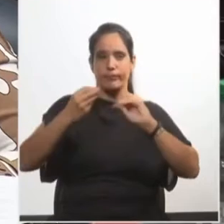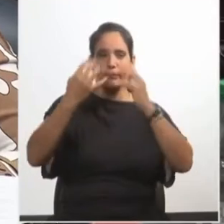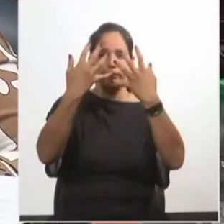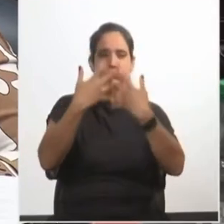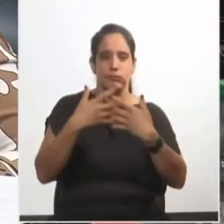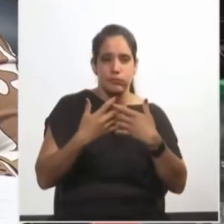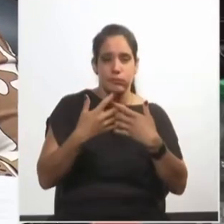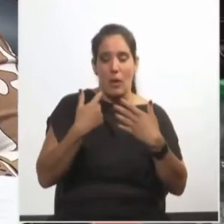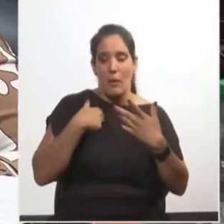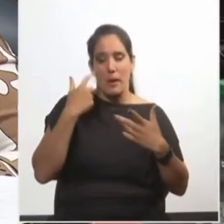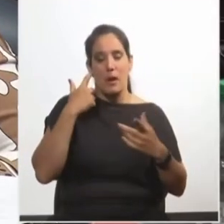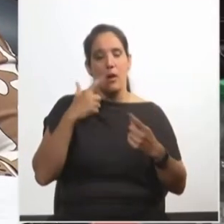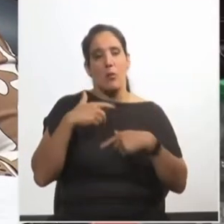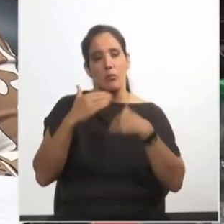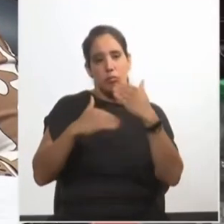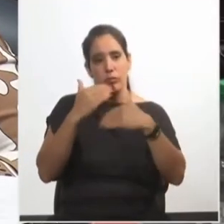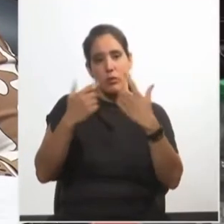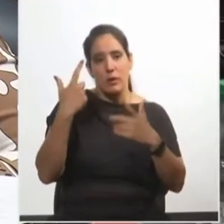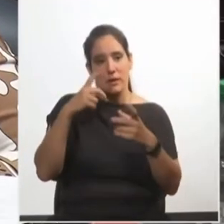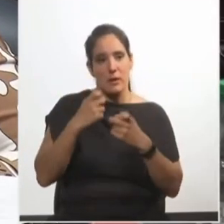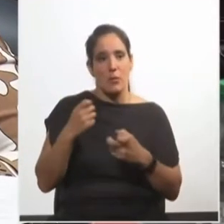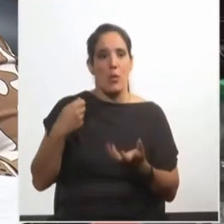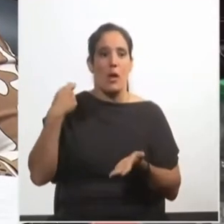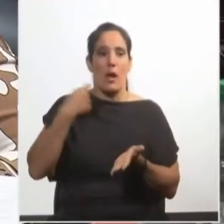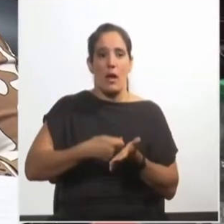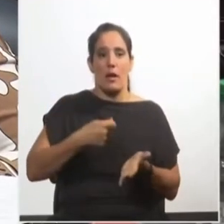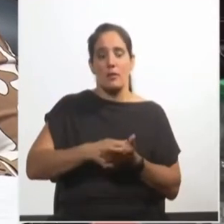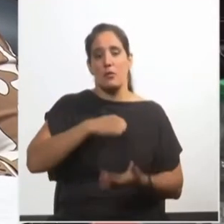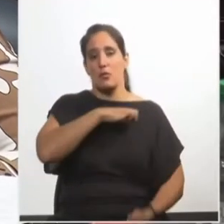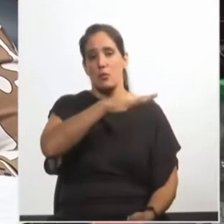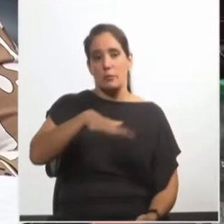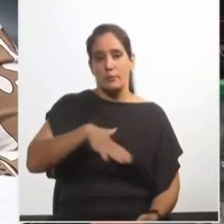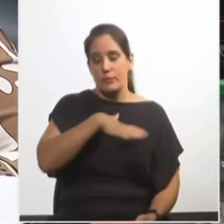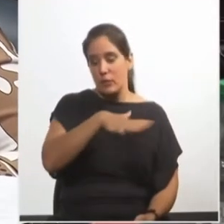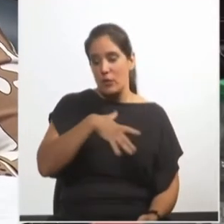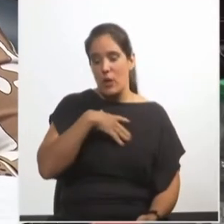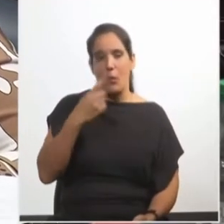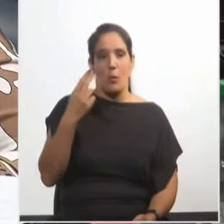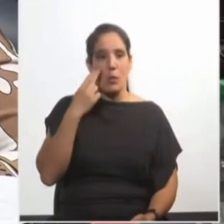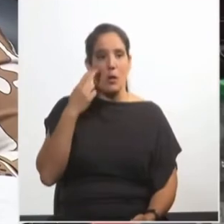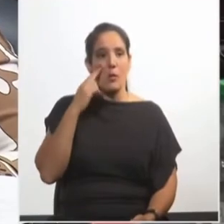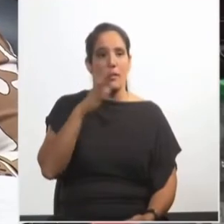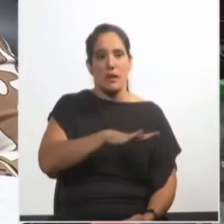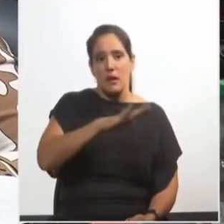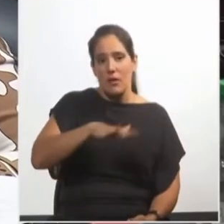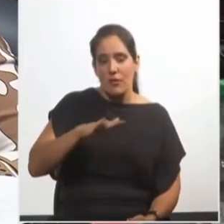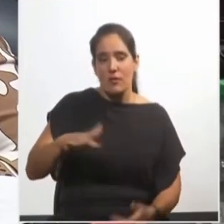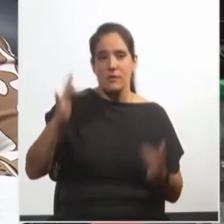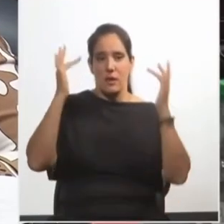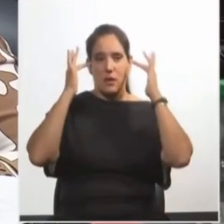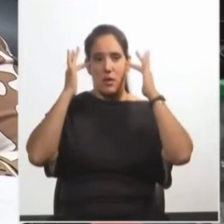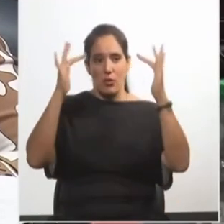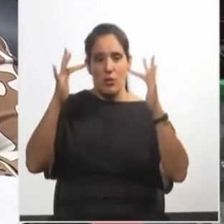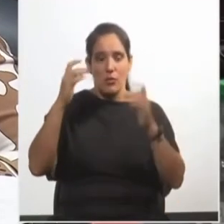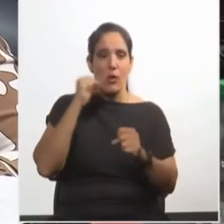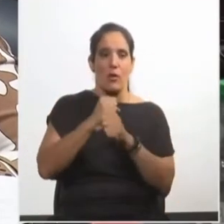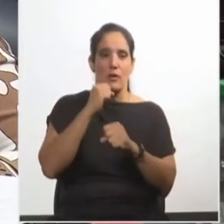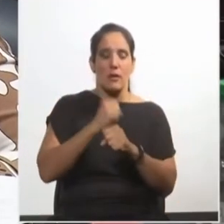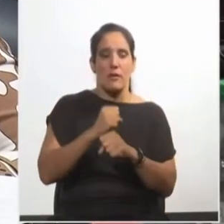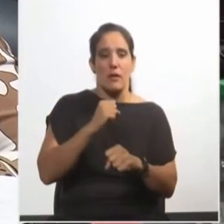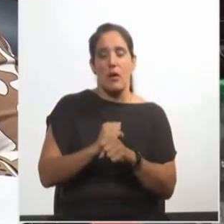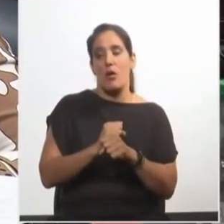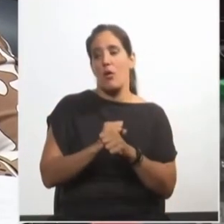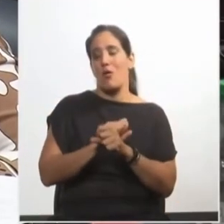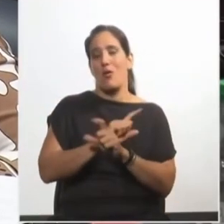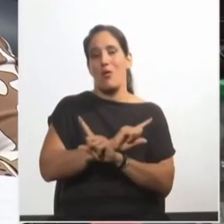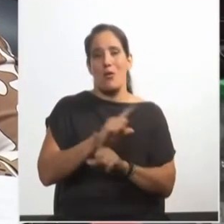sin duda deberá incrementar el gasto social para atender los problemas de la infancia, de la educación, del empleo precario, de